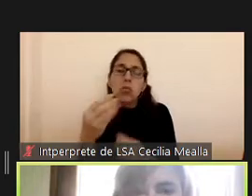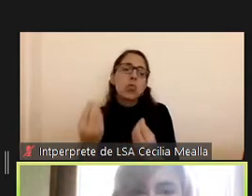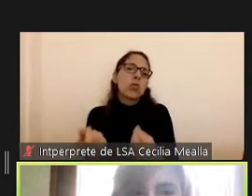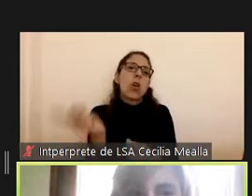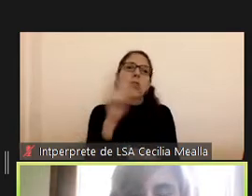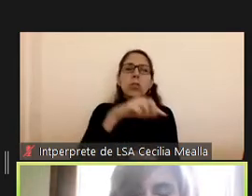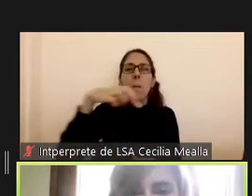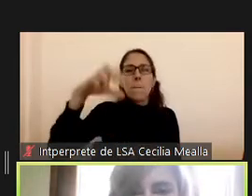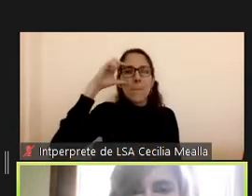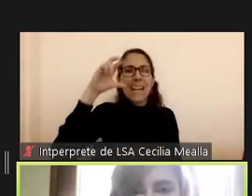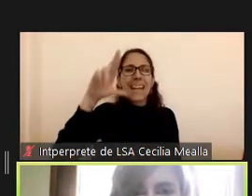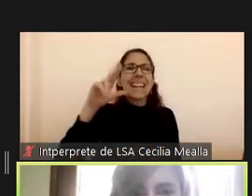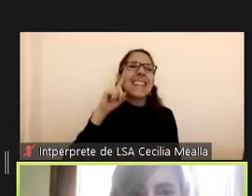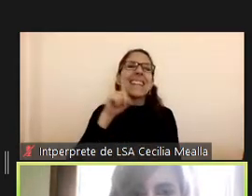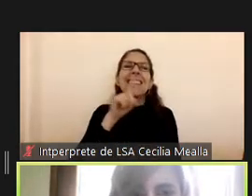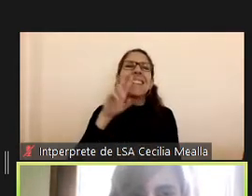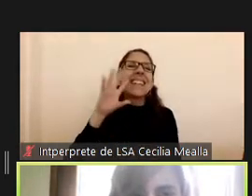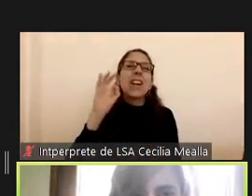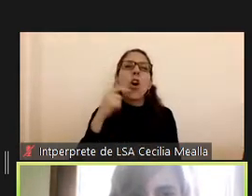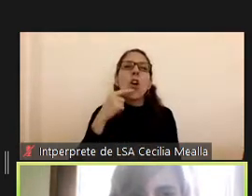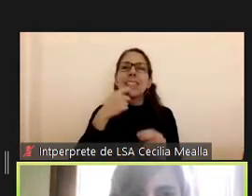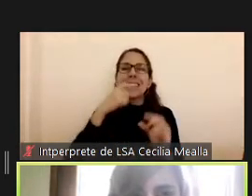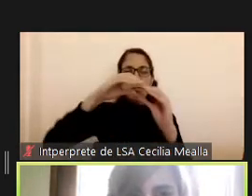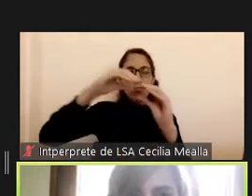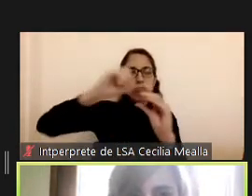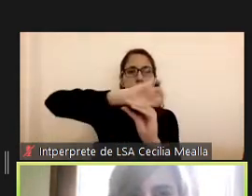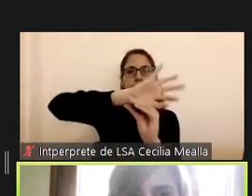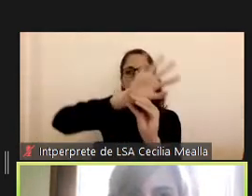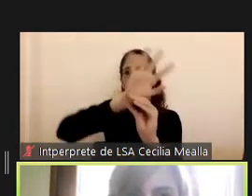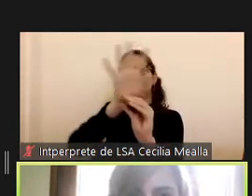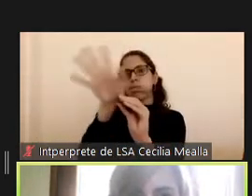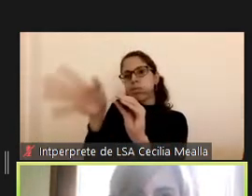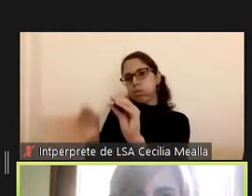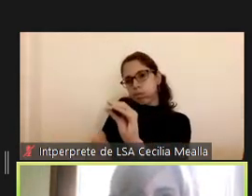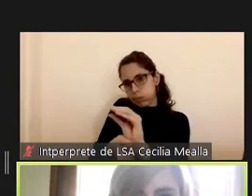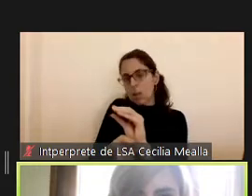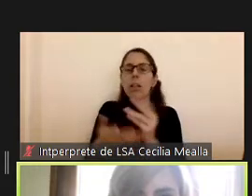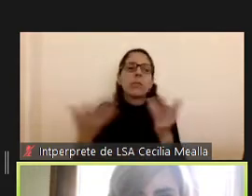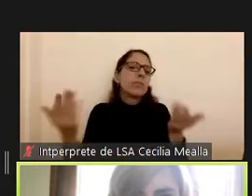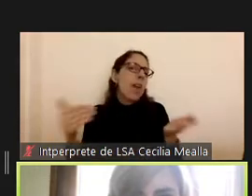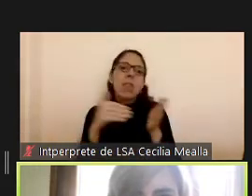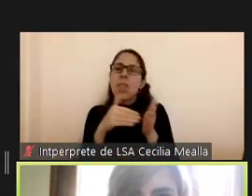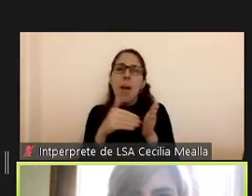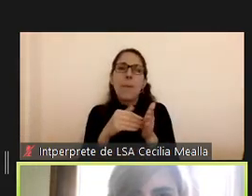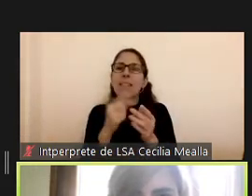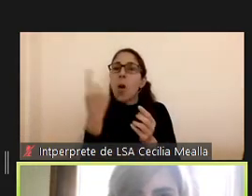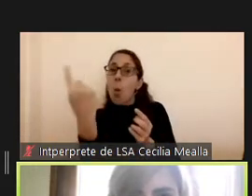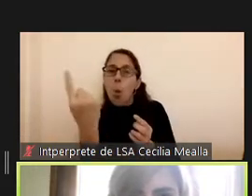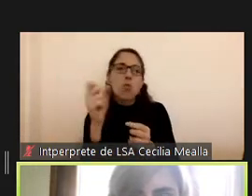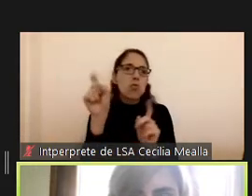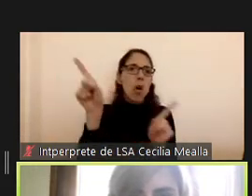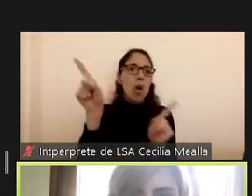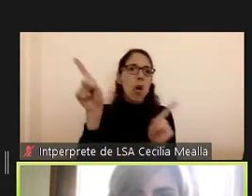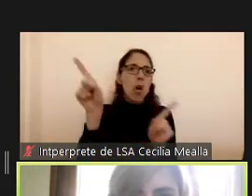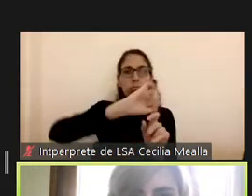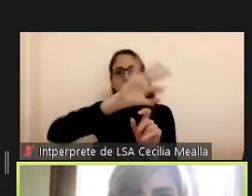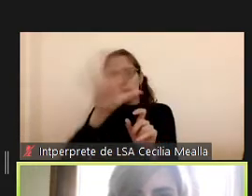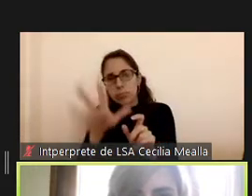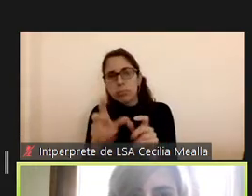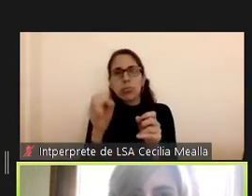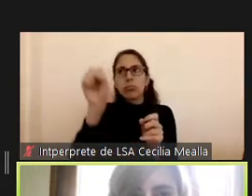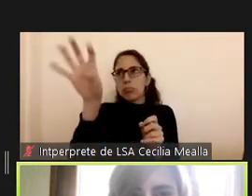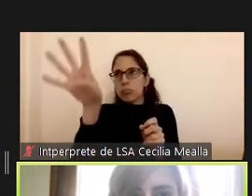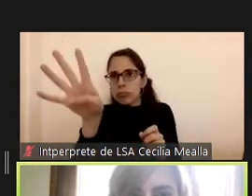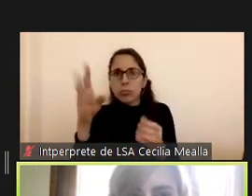tienen flagelos alrededor de toda la bacteria. Entonces, esa es la clasificación de los flagelos que están en los documentos.